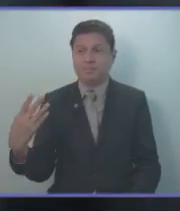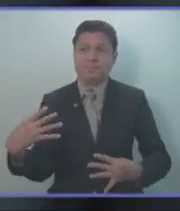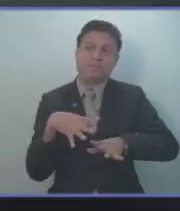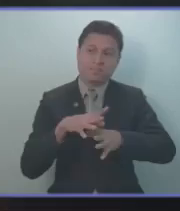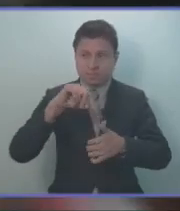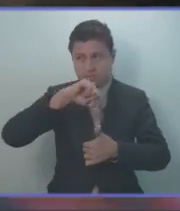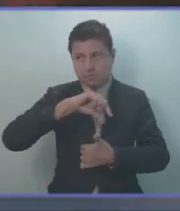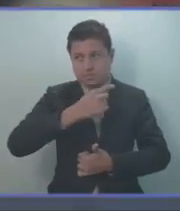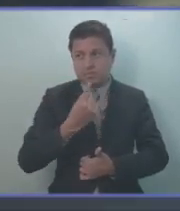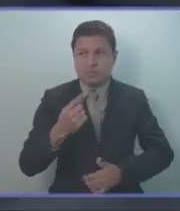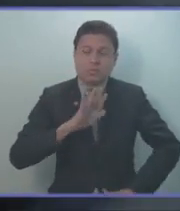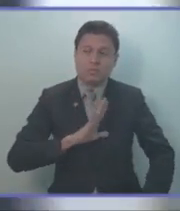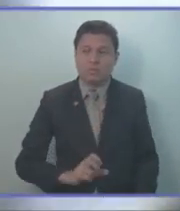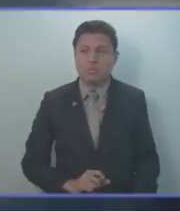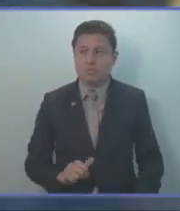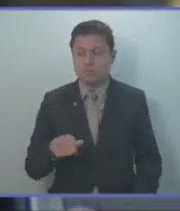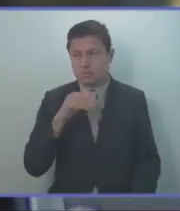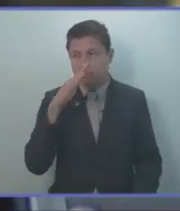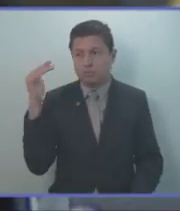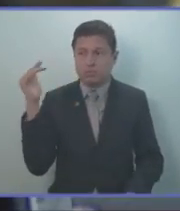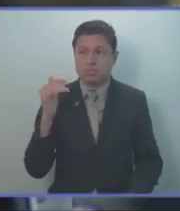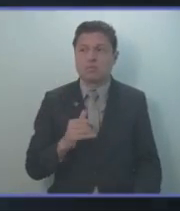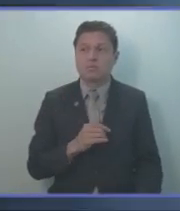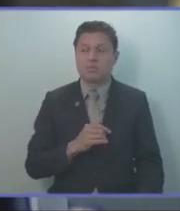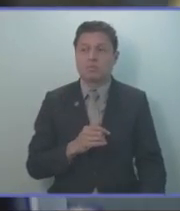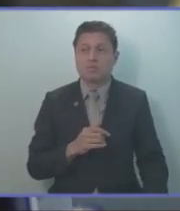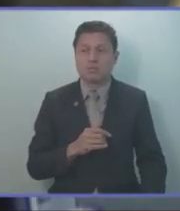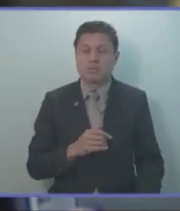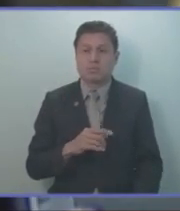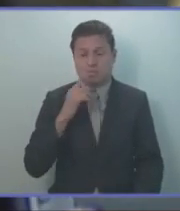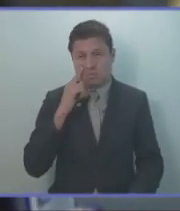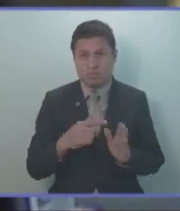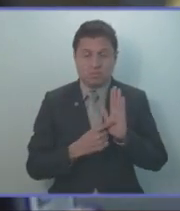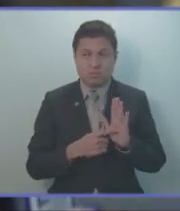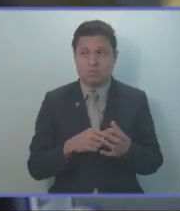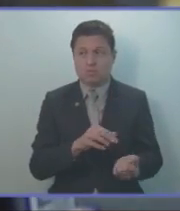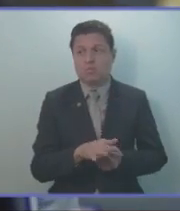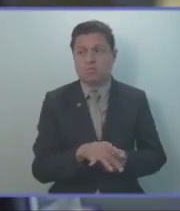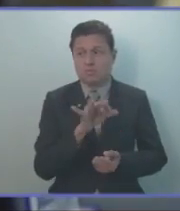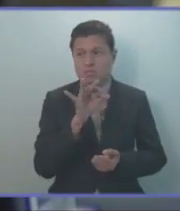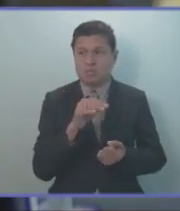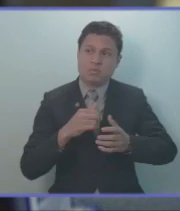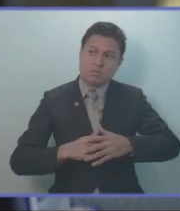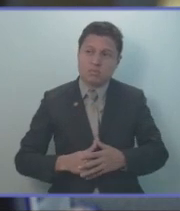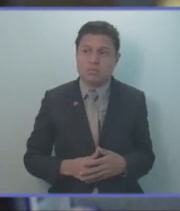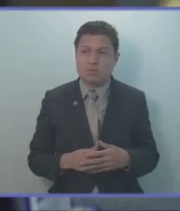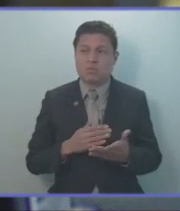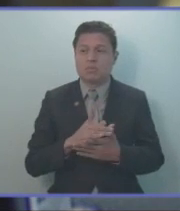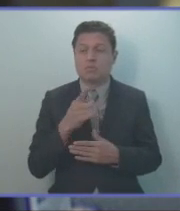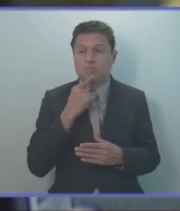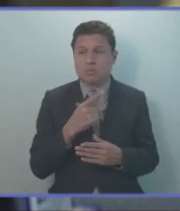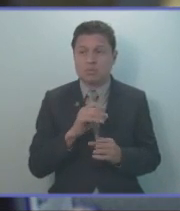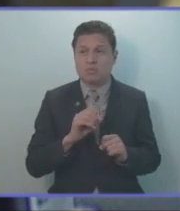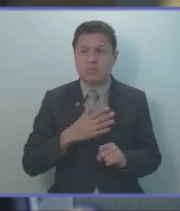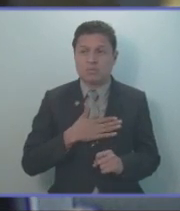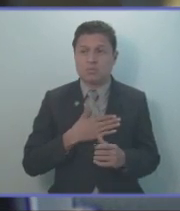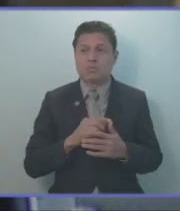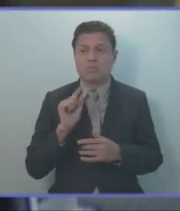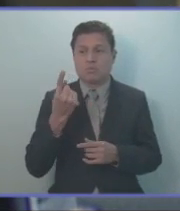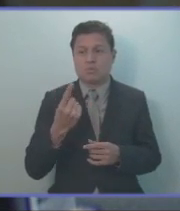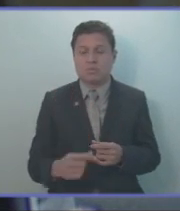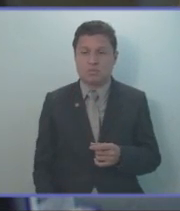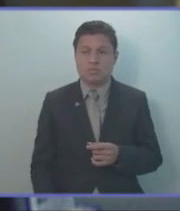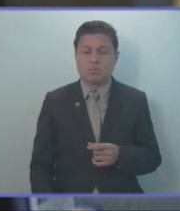Integración Centroamericana y Salvadoreños en el Exterior se refiere a los expedientes que por su orden contienen: